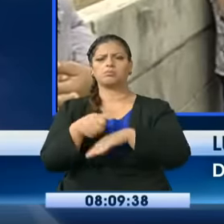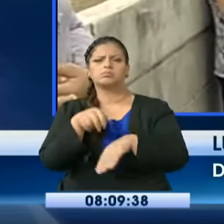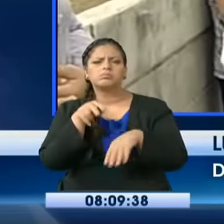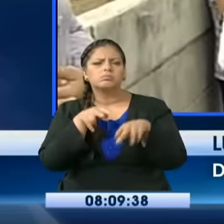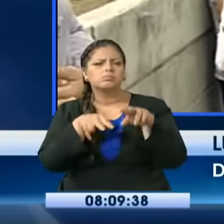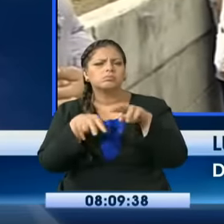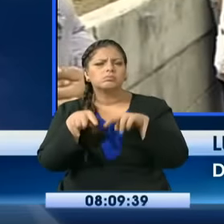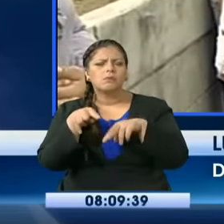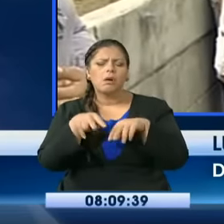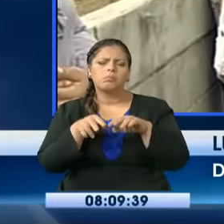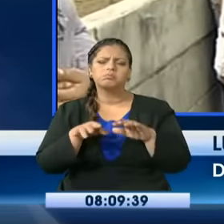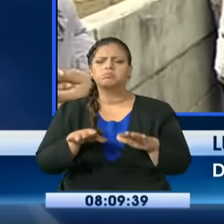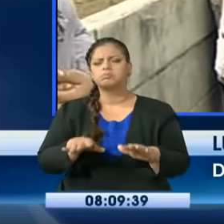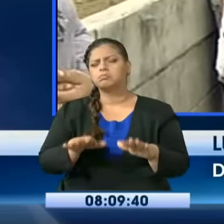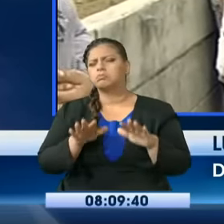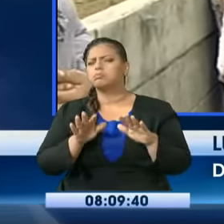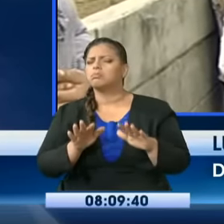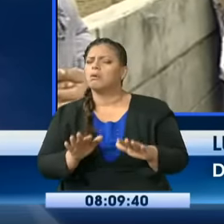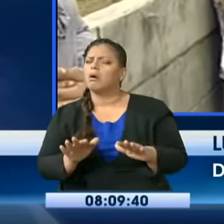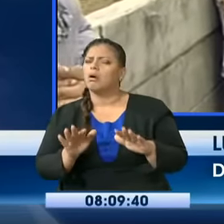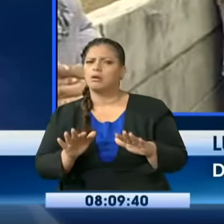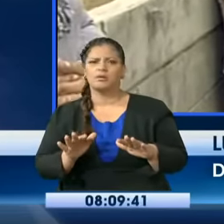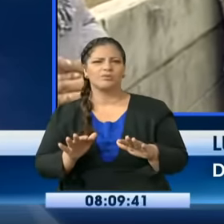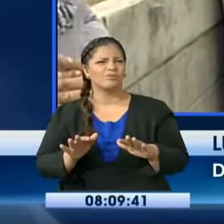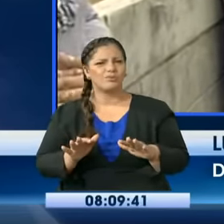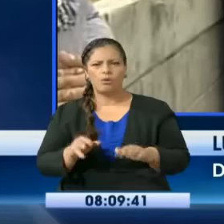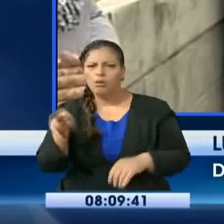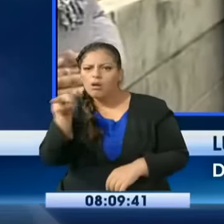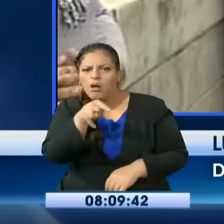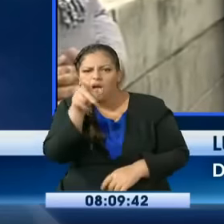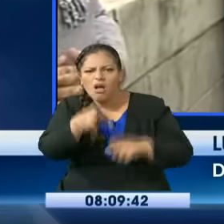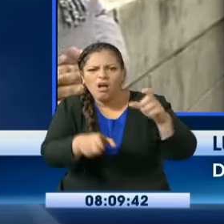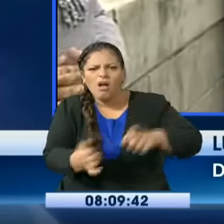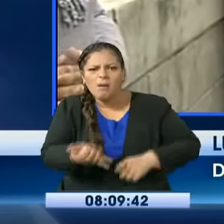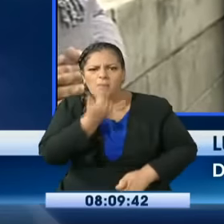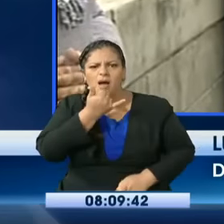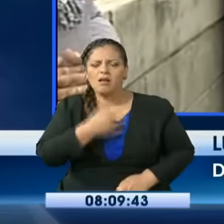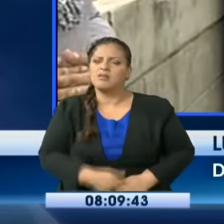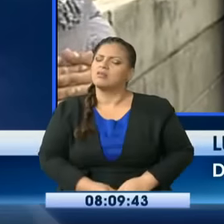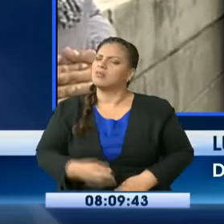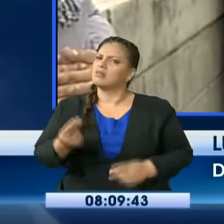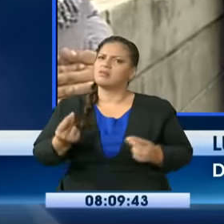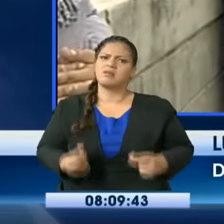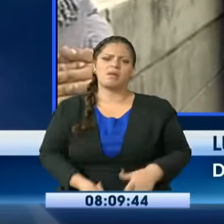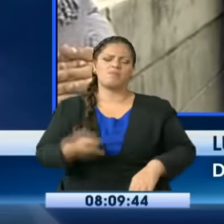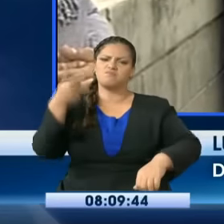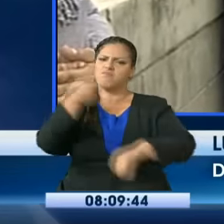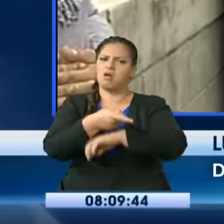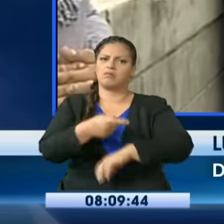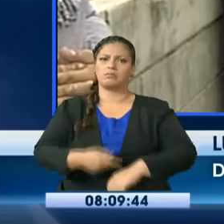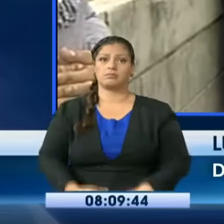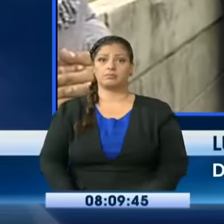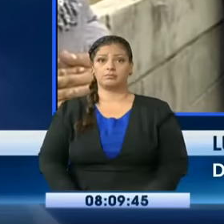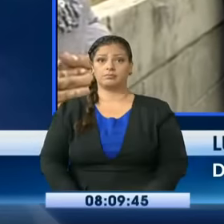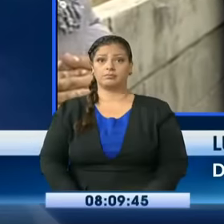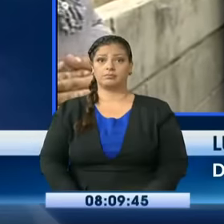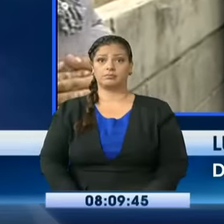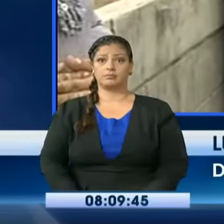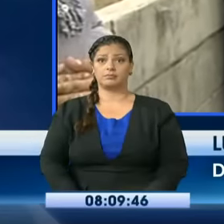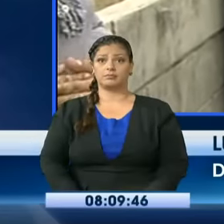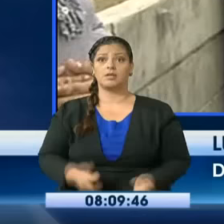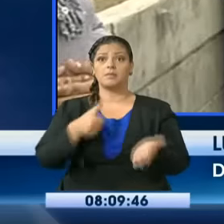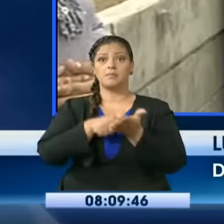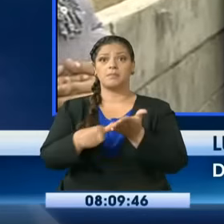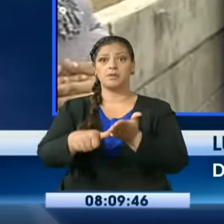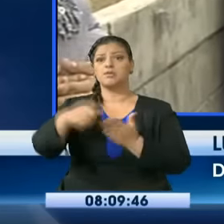Cuando el abuso es reiterativo, la medida debe aparecer inmediato por parte de la autoridad competente. ¿Qué dice al respecto el Ministerio